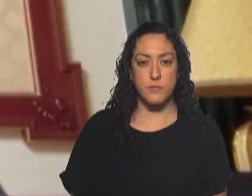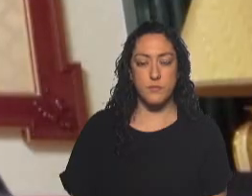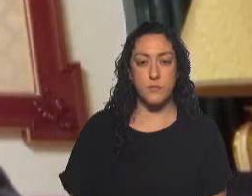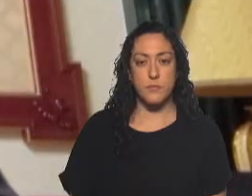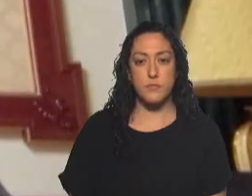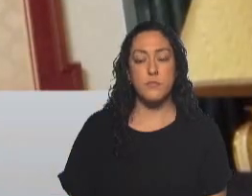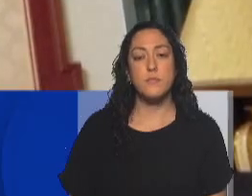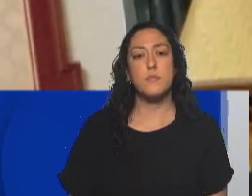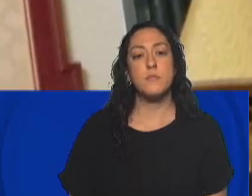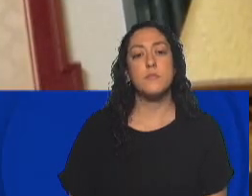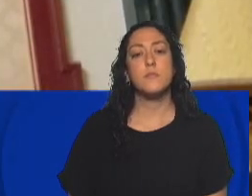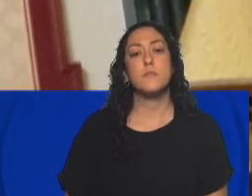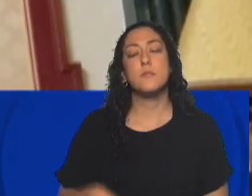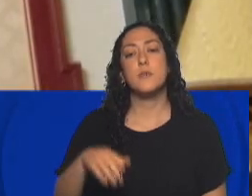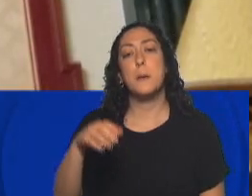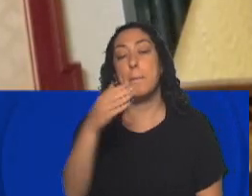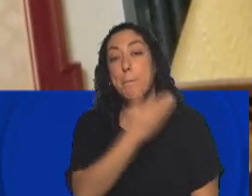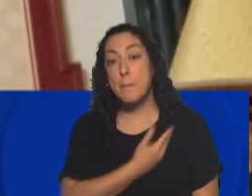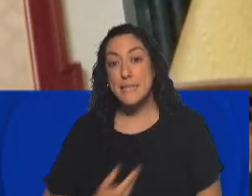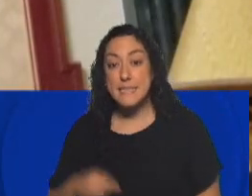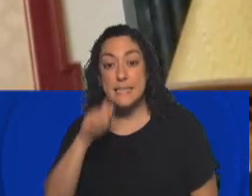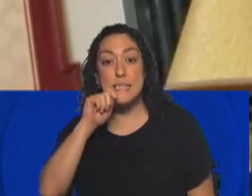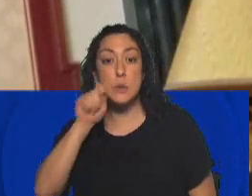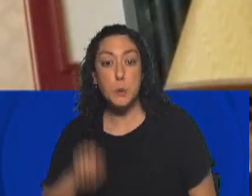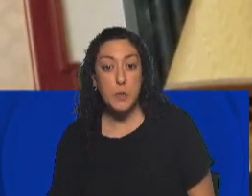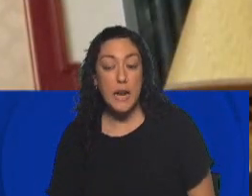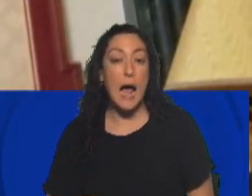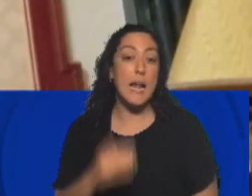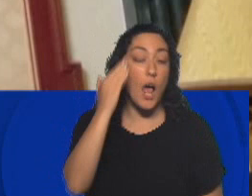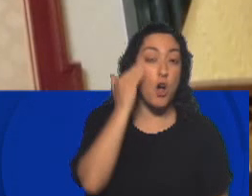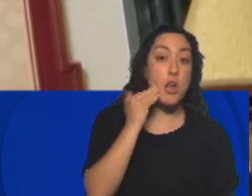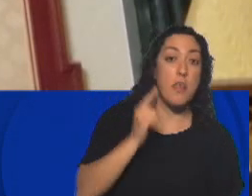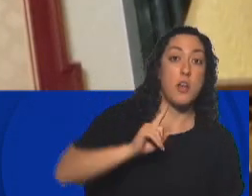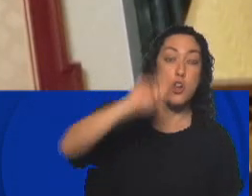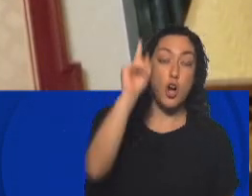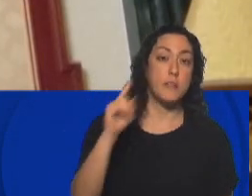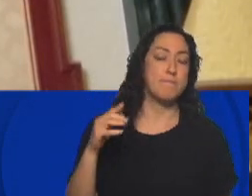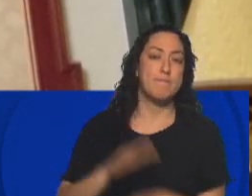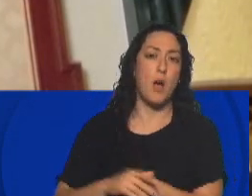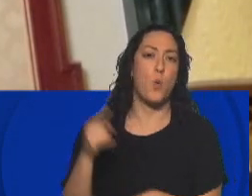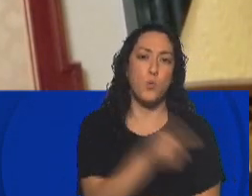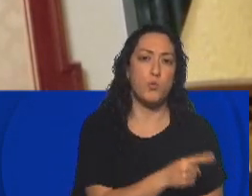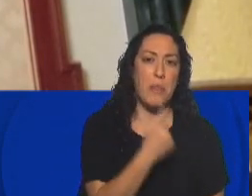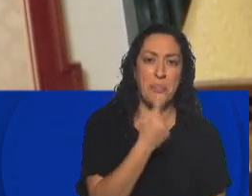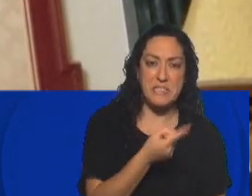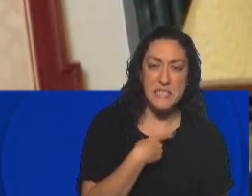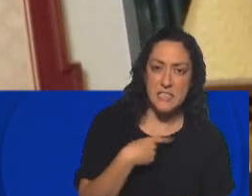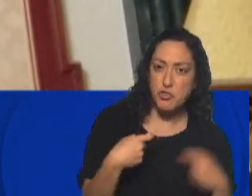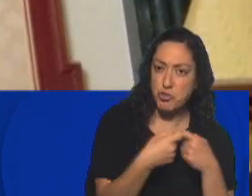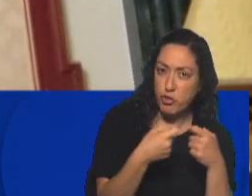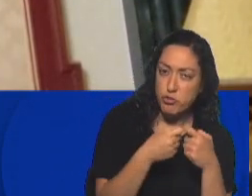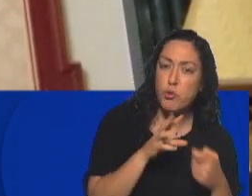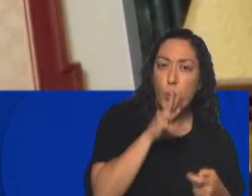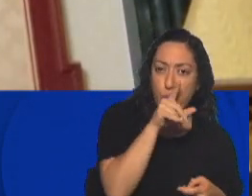Zelensky acusa a Norcorea. El presidente de Ucrania dijo que hay una alianza creciente entre Rusia y Corea del Norte y que tanto armas